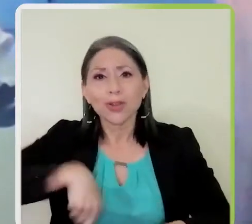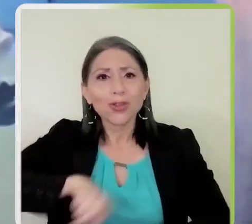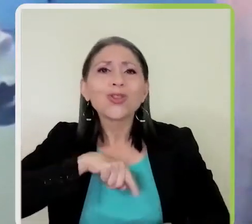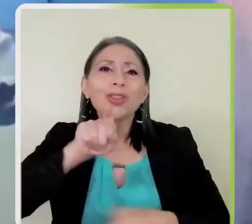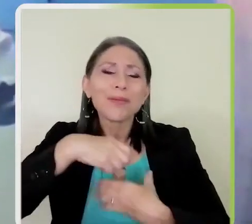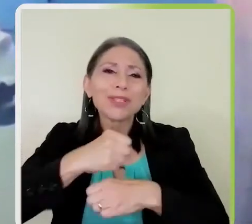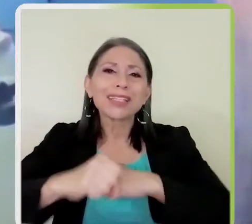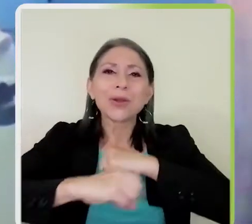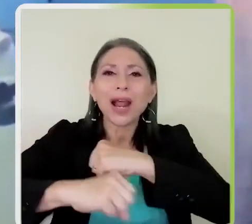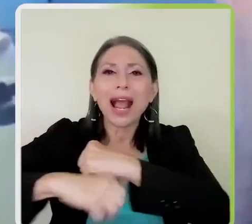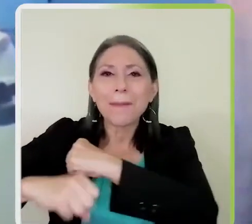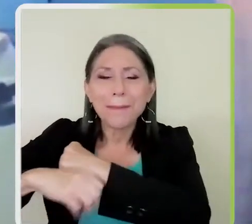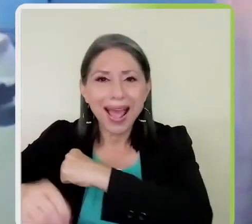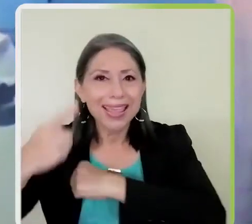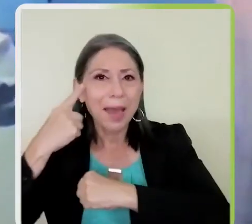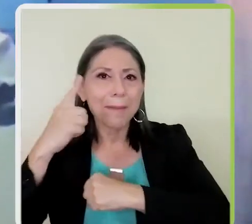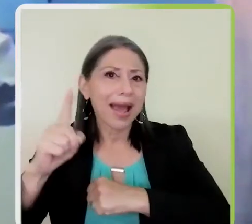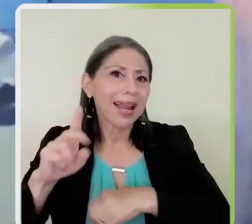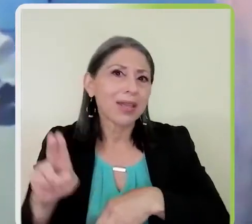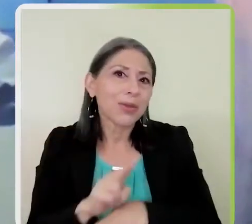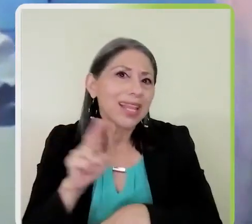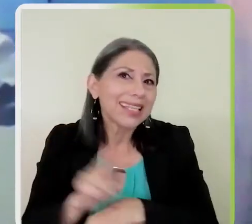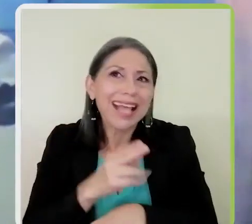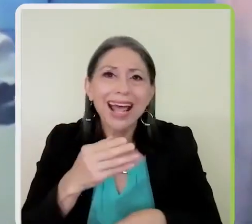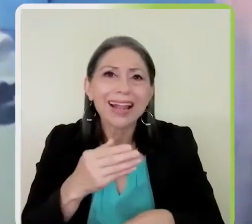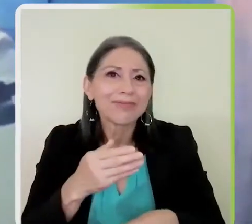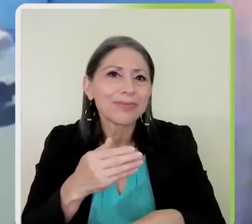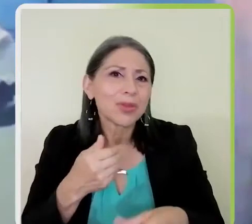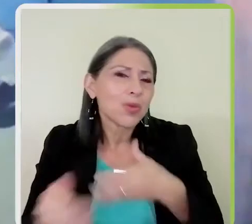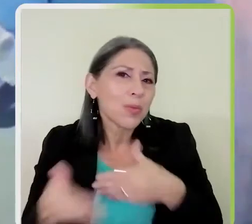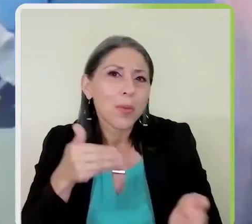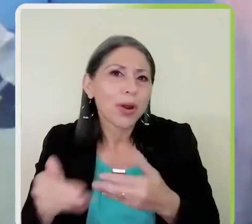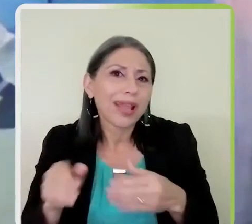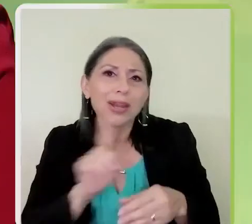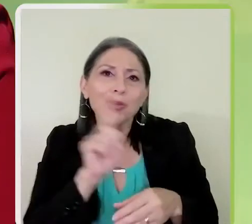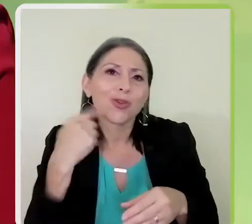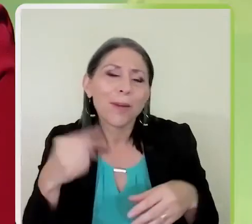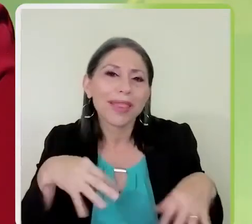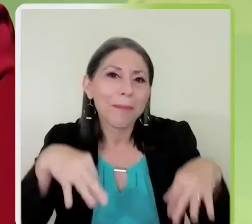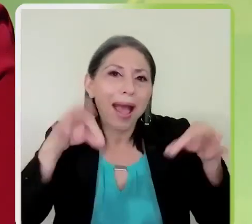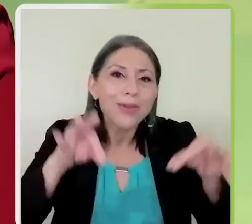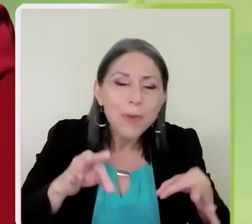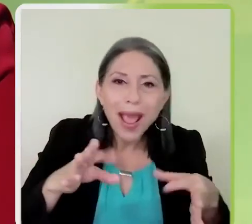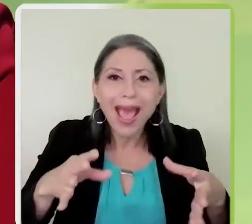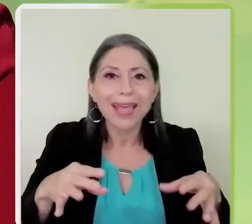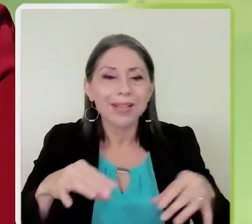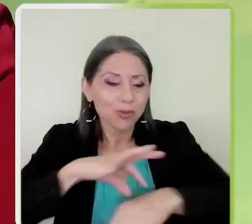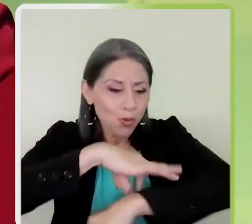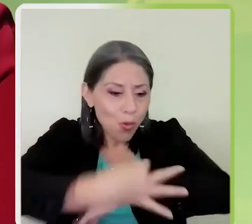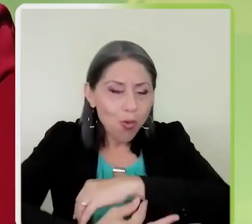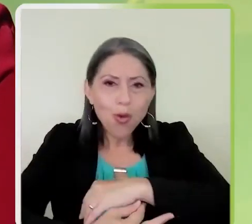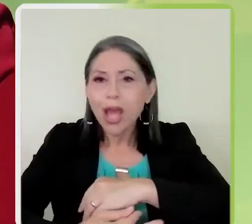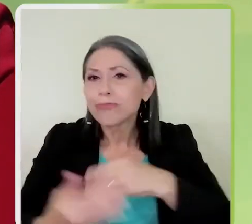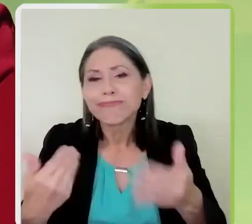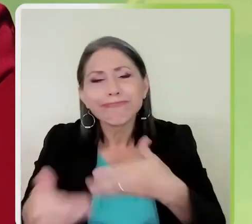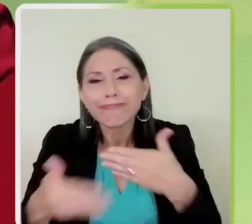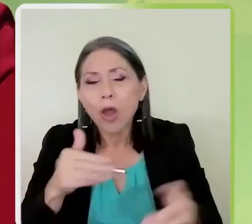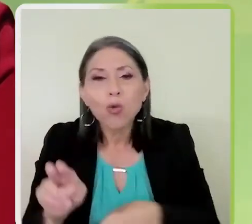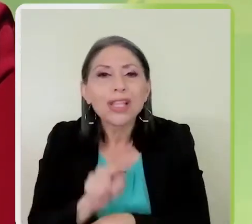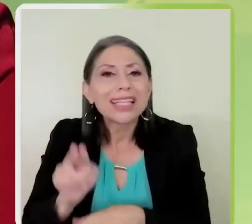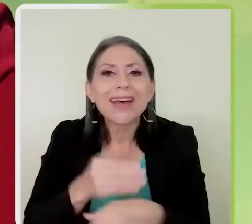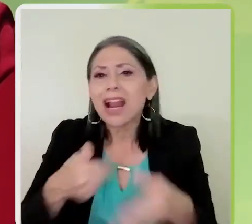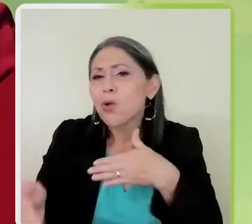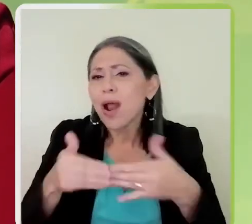donde se llegara a utilizar cualquier tipo como de prenda de ese mismo color. Y bueno, vemos que